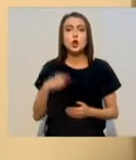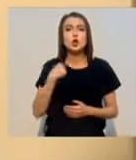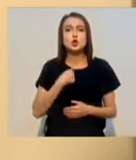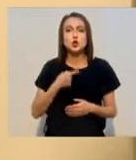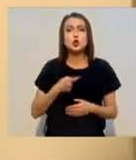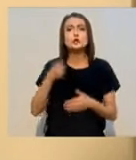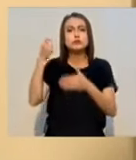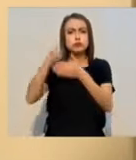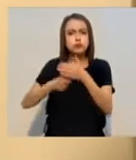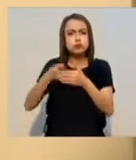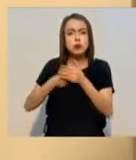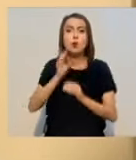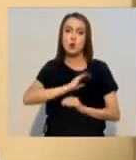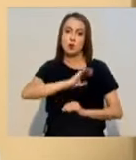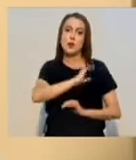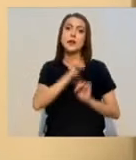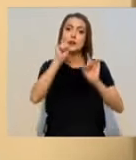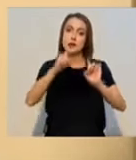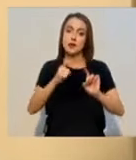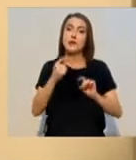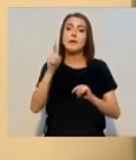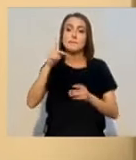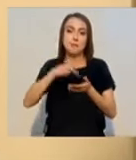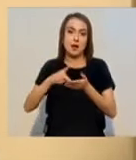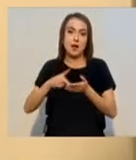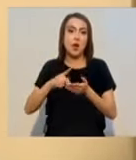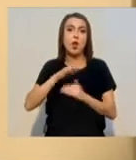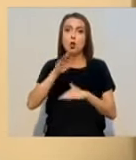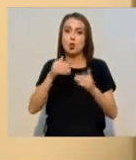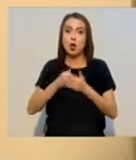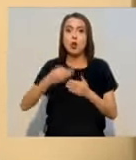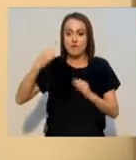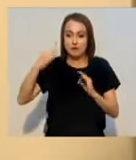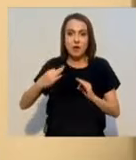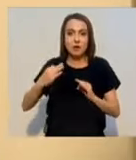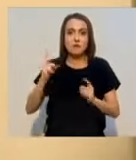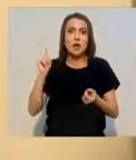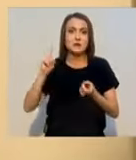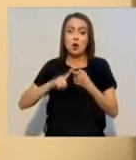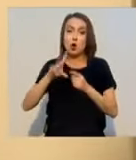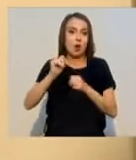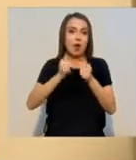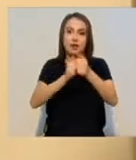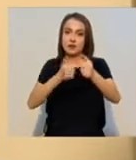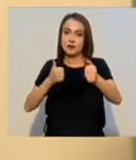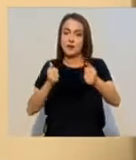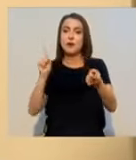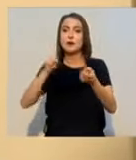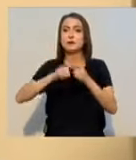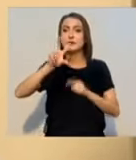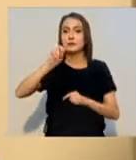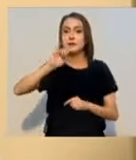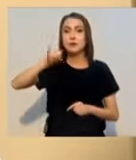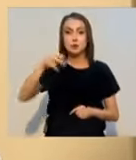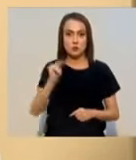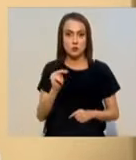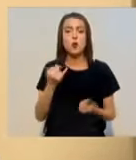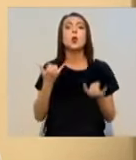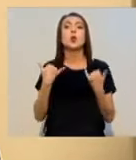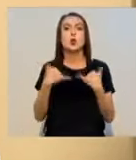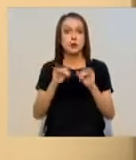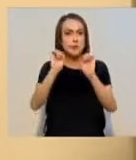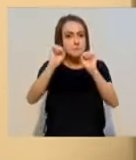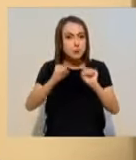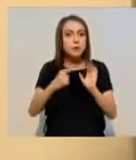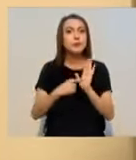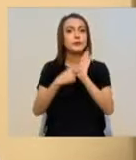exigimos como condición, primero es que estén al día con sus pagos hipotecarios al 30 de junio, que todavía